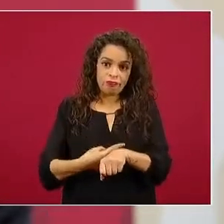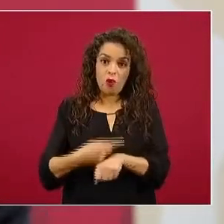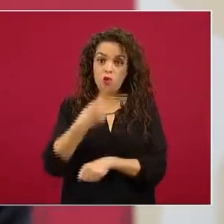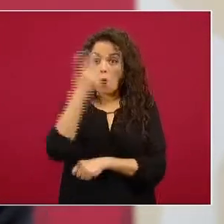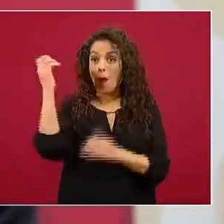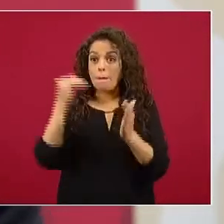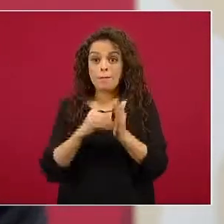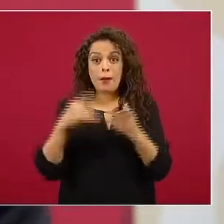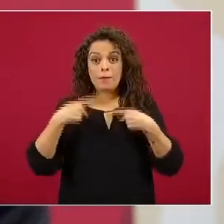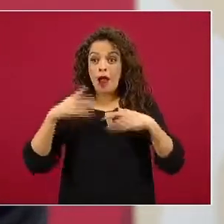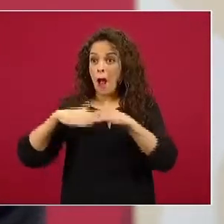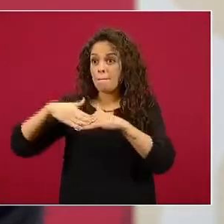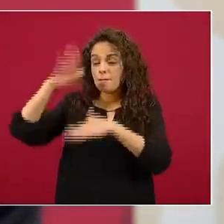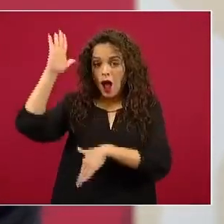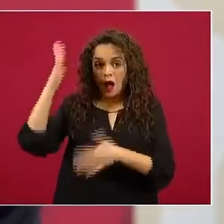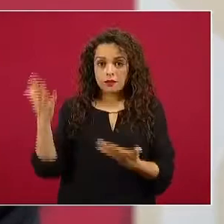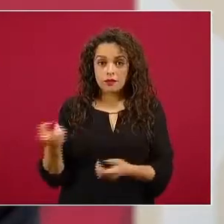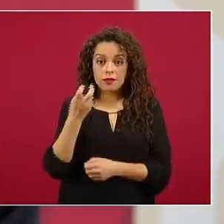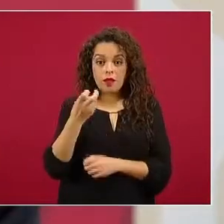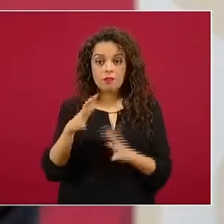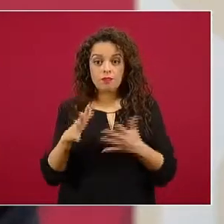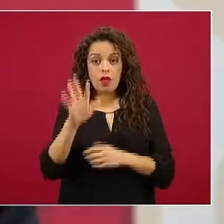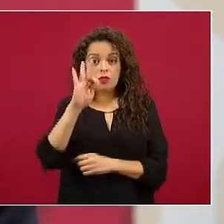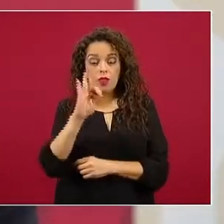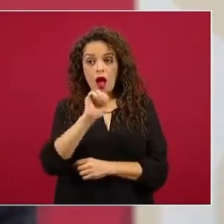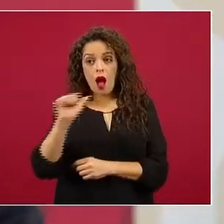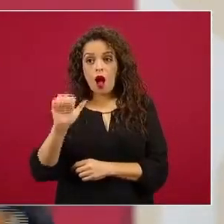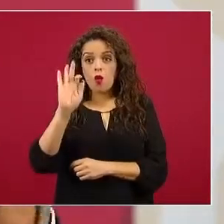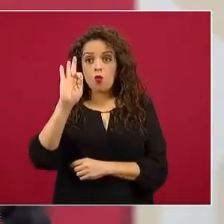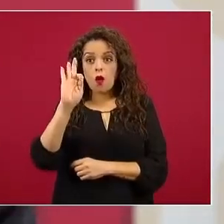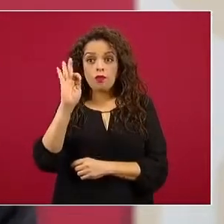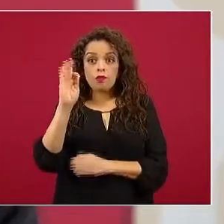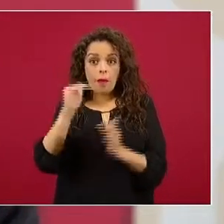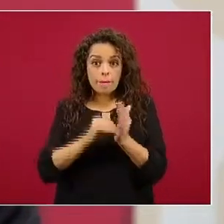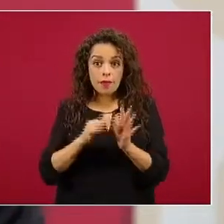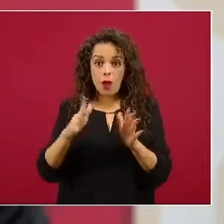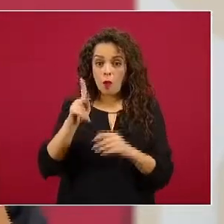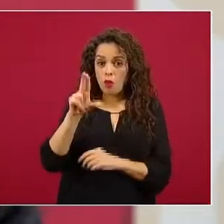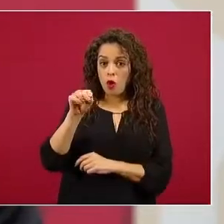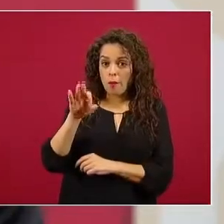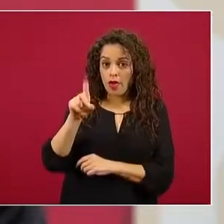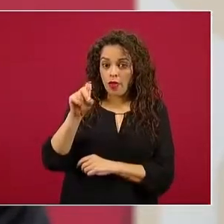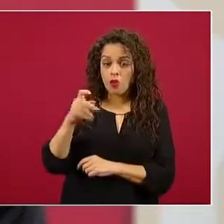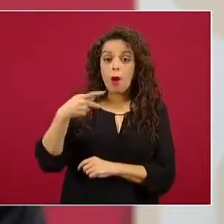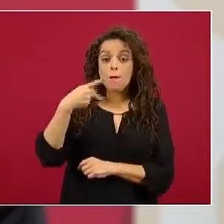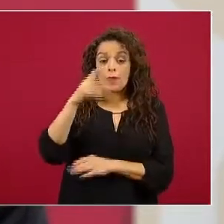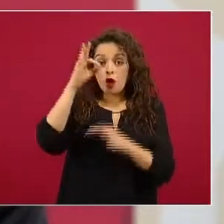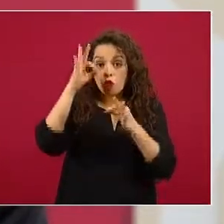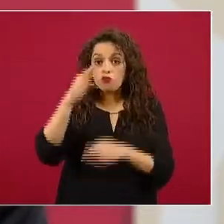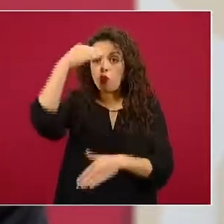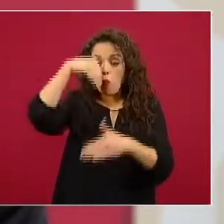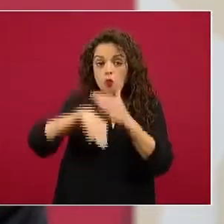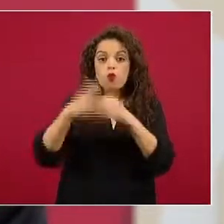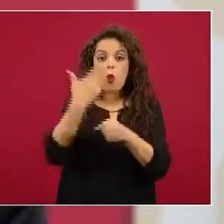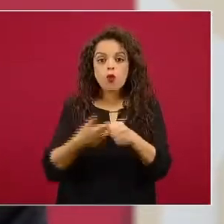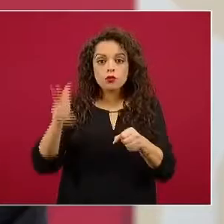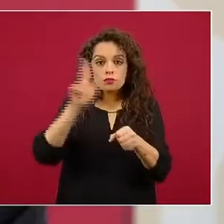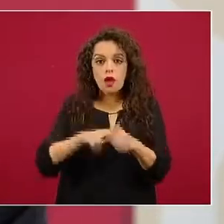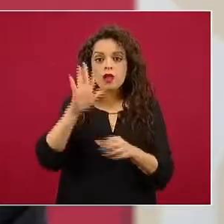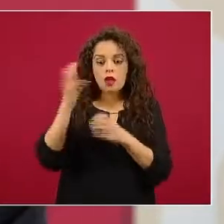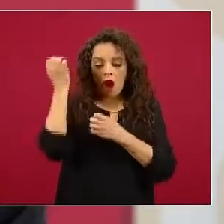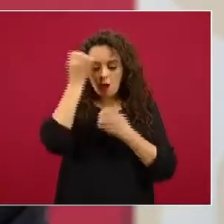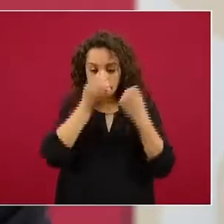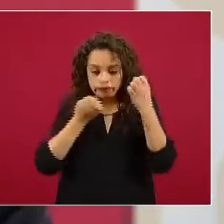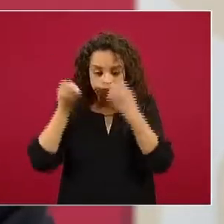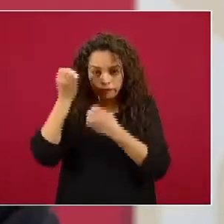estas susceptibles de trasplante, un promedio de 30 a 40,000. Pero los que han llegado a un hospital, que se han estudiado, que están en espera, que no tienen un